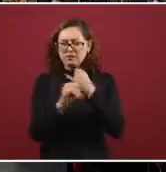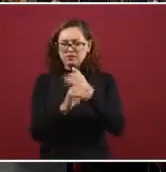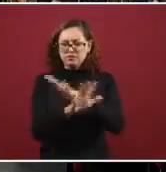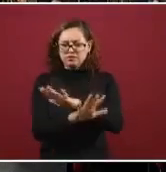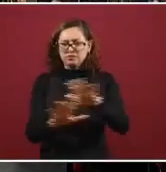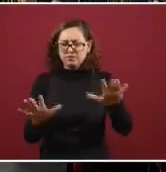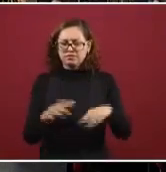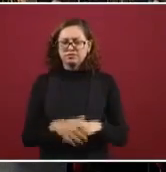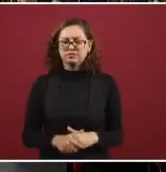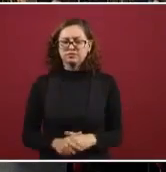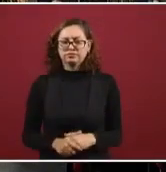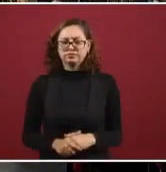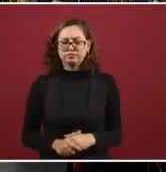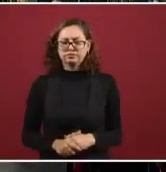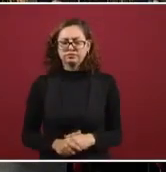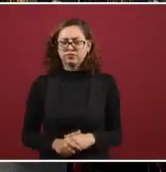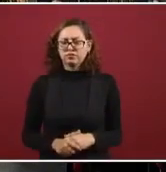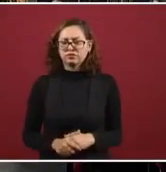Al final.